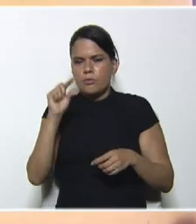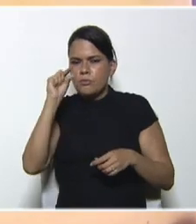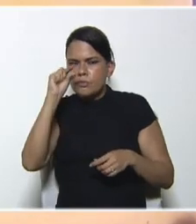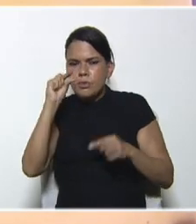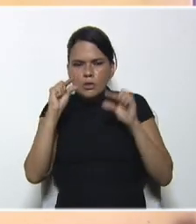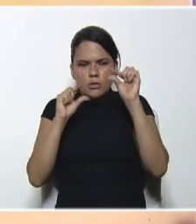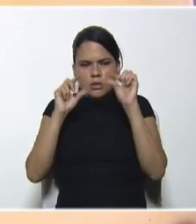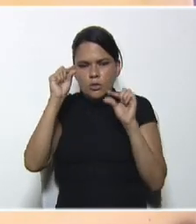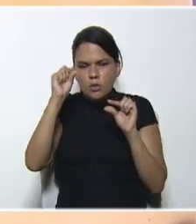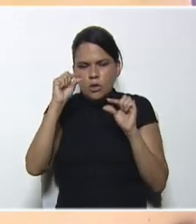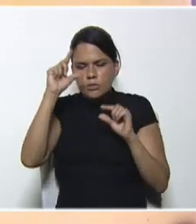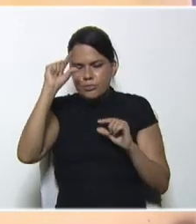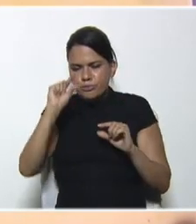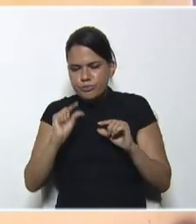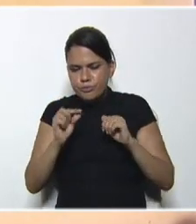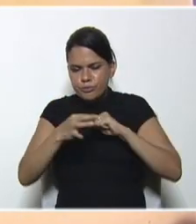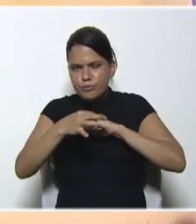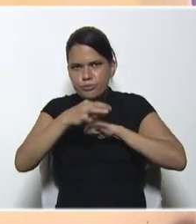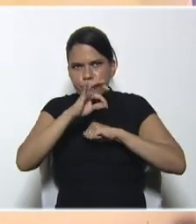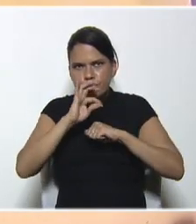partículas subatómicas,